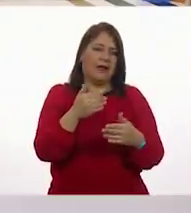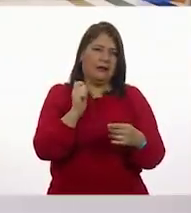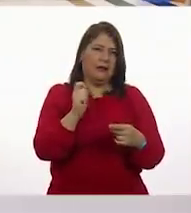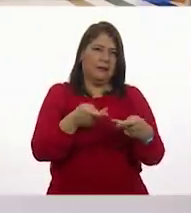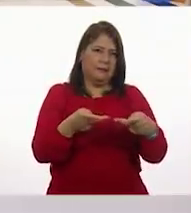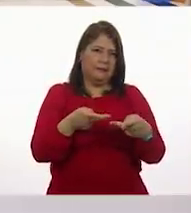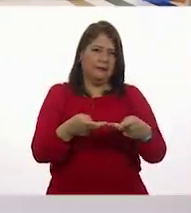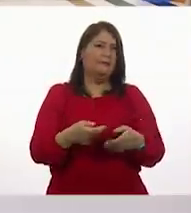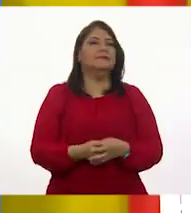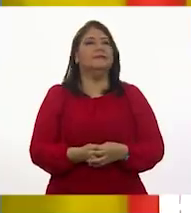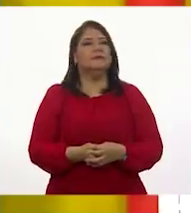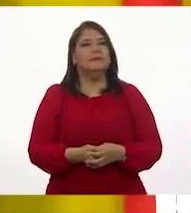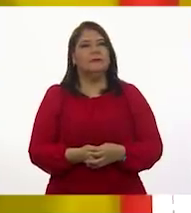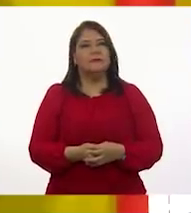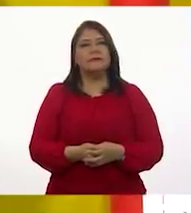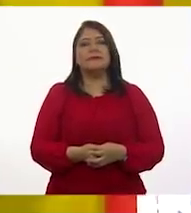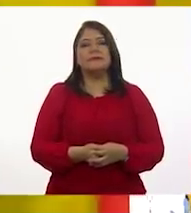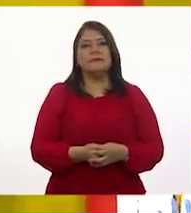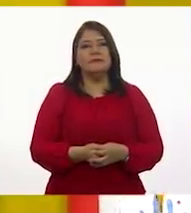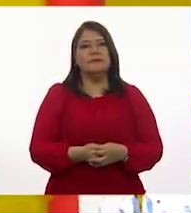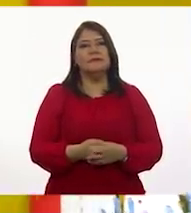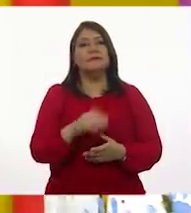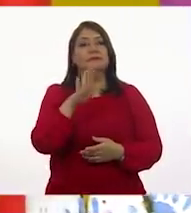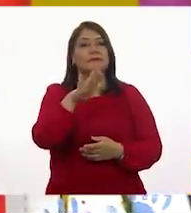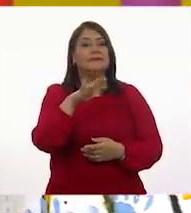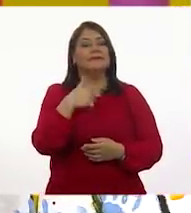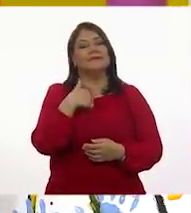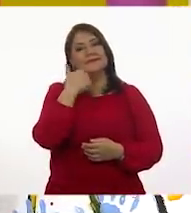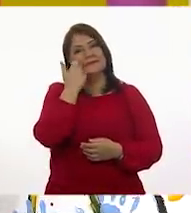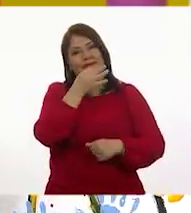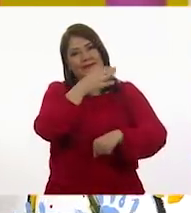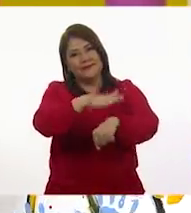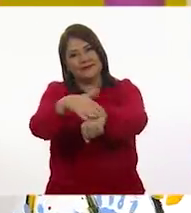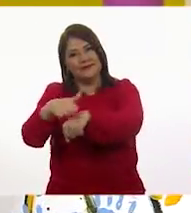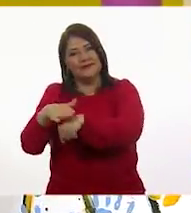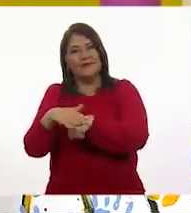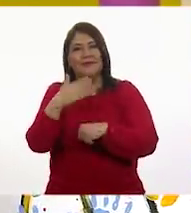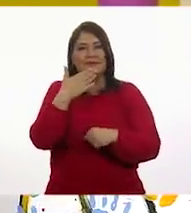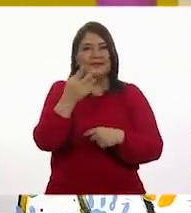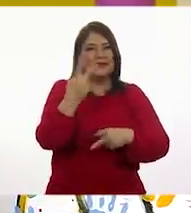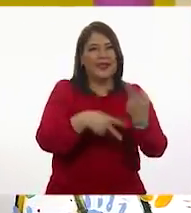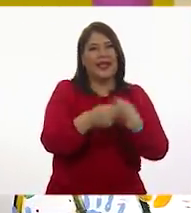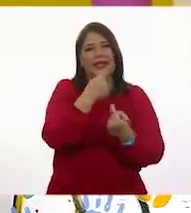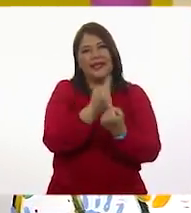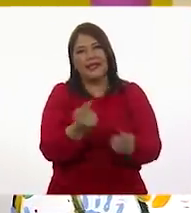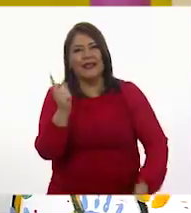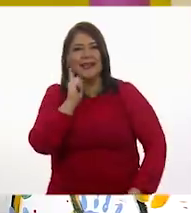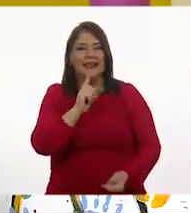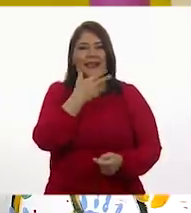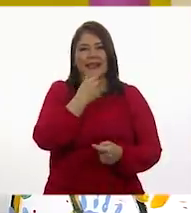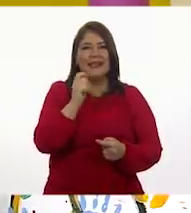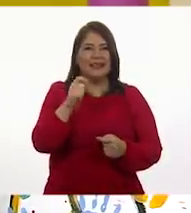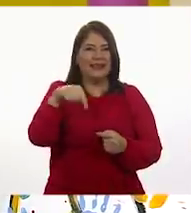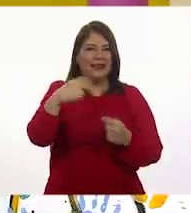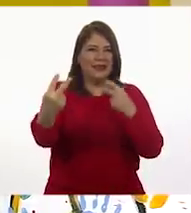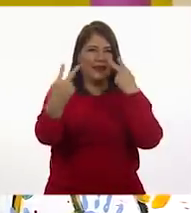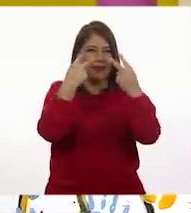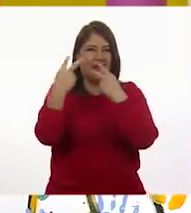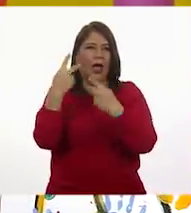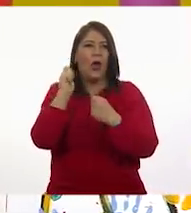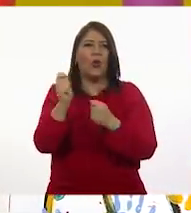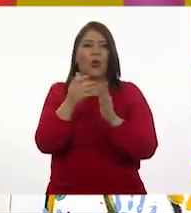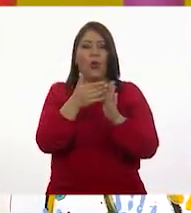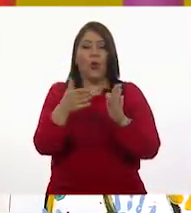ello. Muy bien. Y bueno, antes que nada, darles la bienvenida a los niños y las niñas que nos ven. Claro. ¿Verdad? En esta